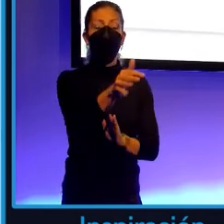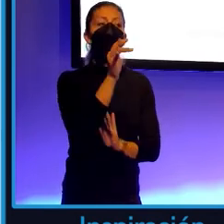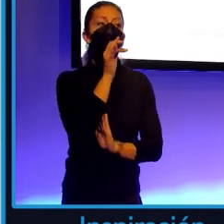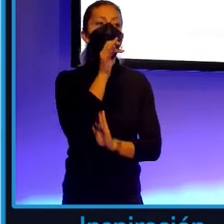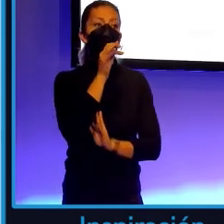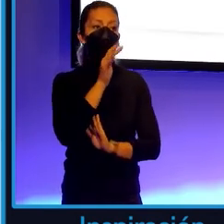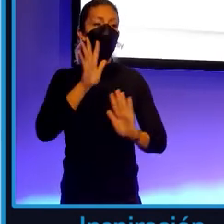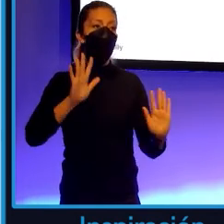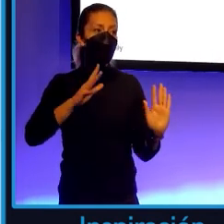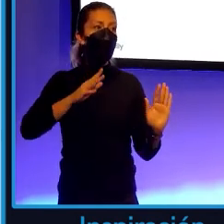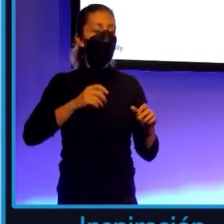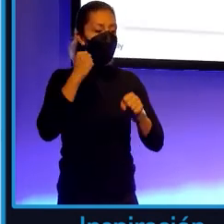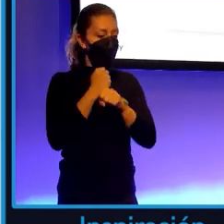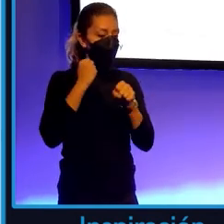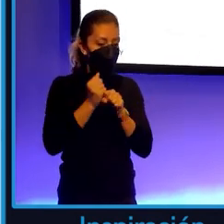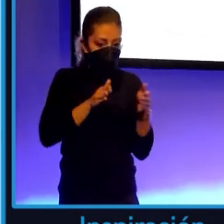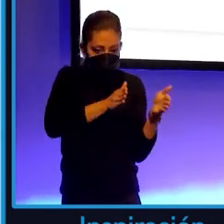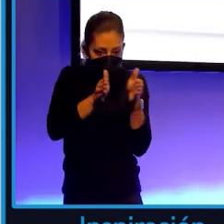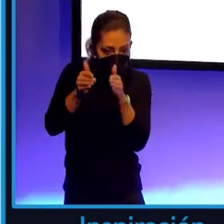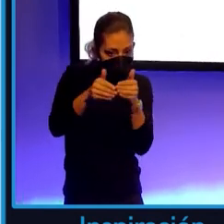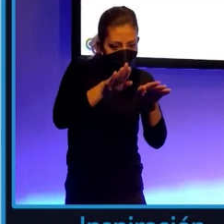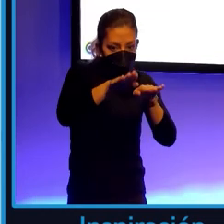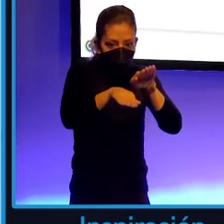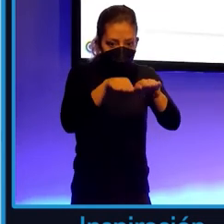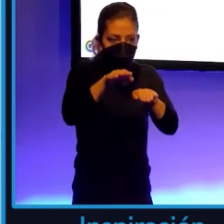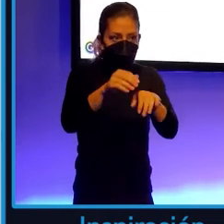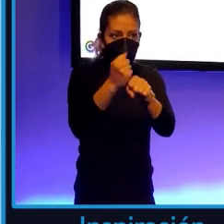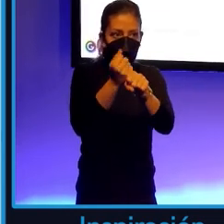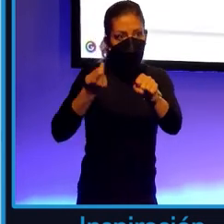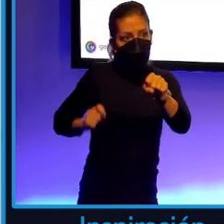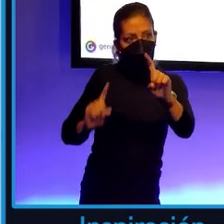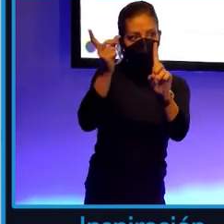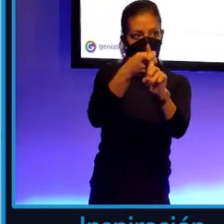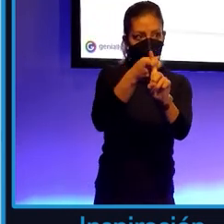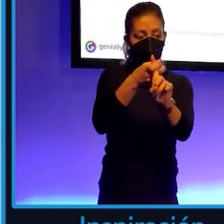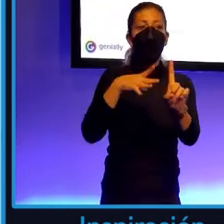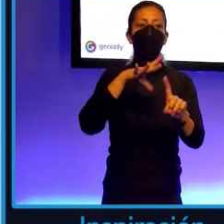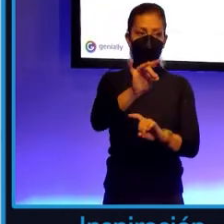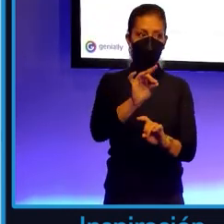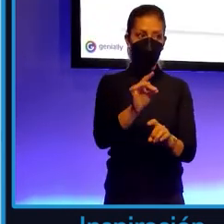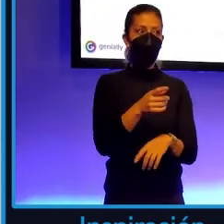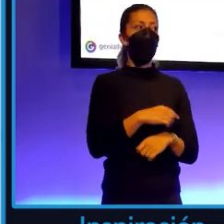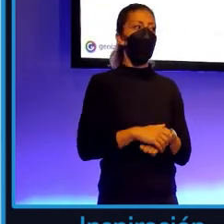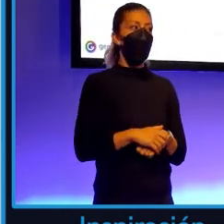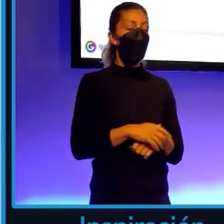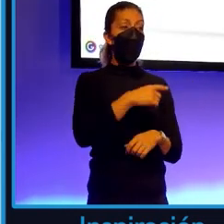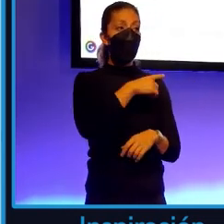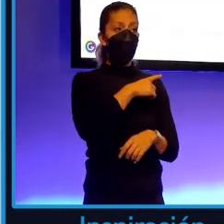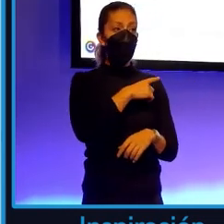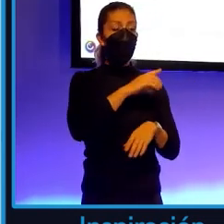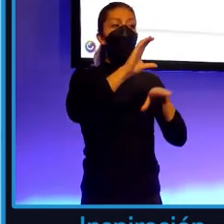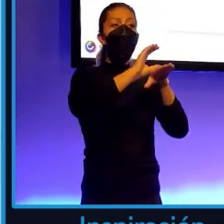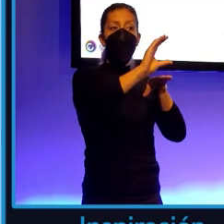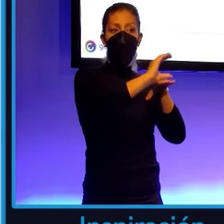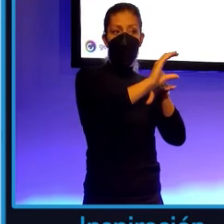viabilidad precisión y proceder ético donde ya como hemos oído también algo la mañana y él y el consejo delegado mencionó